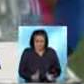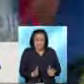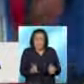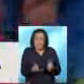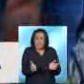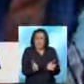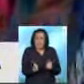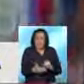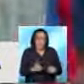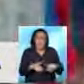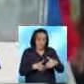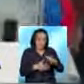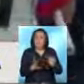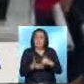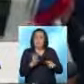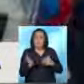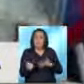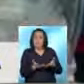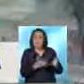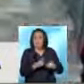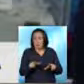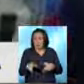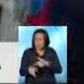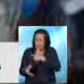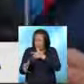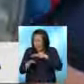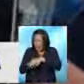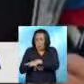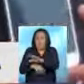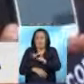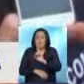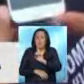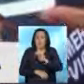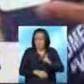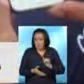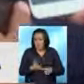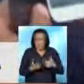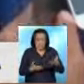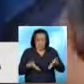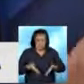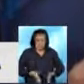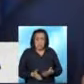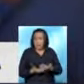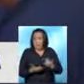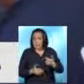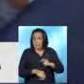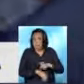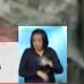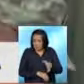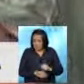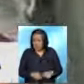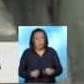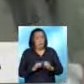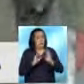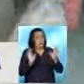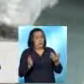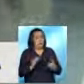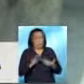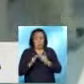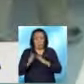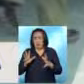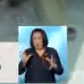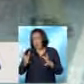era llevada en una incubadora para dejar las zonas inundadas en Casma, Ancash. Había nacido prematuramente, justo en los días que su pueblo